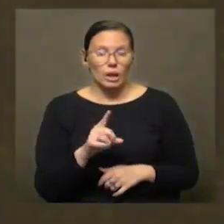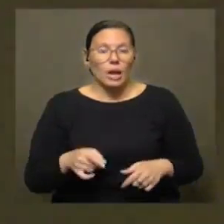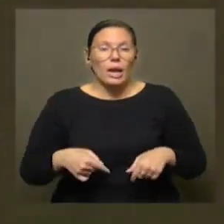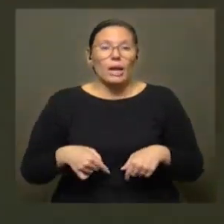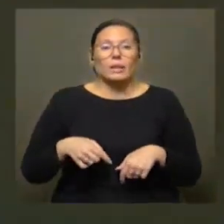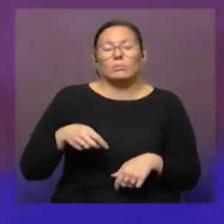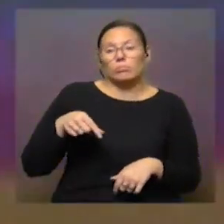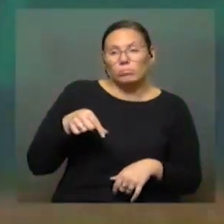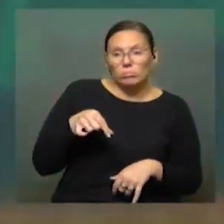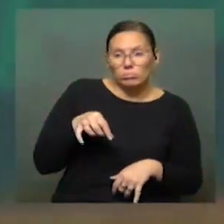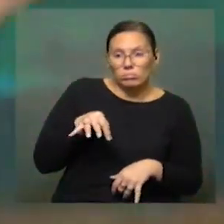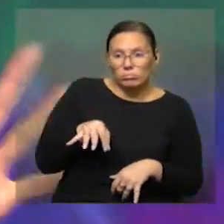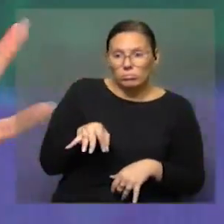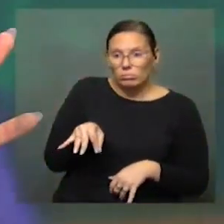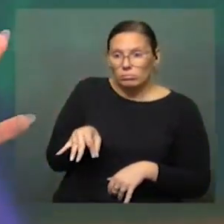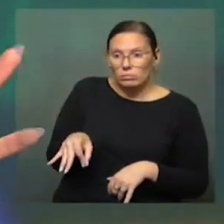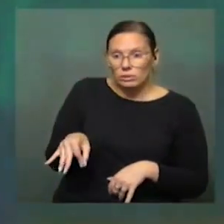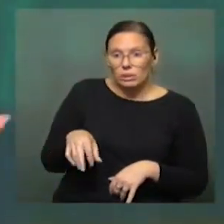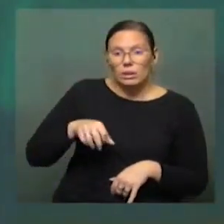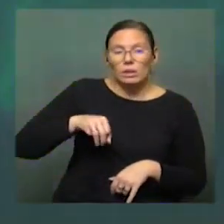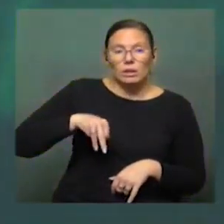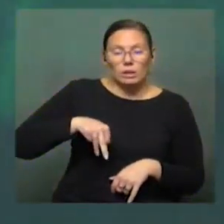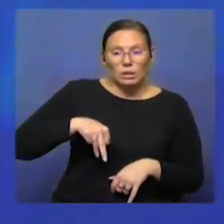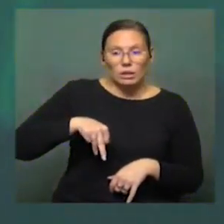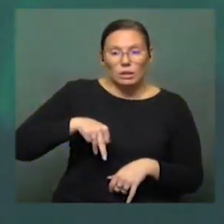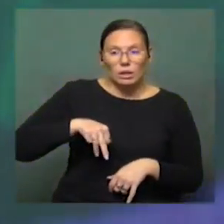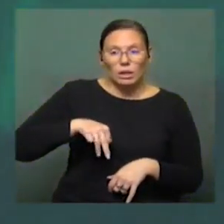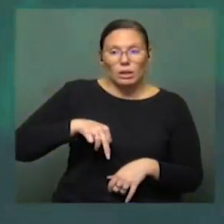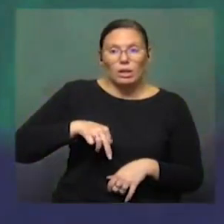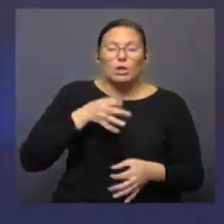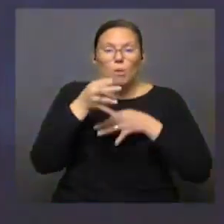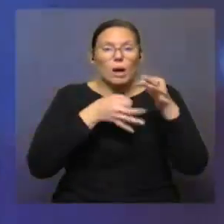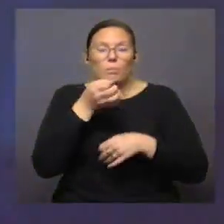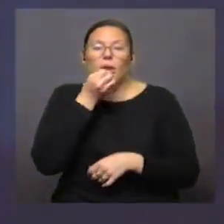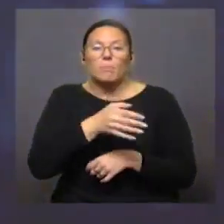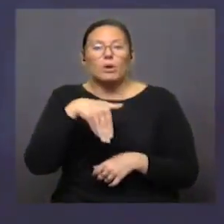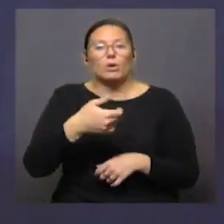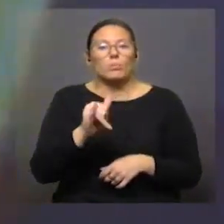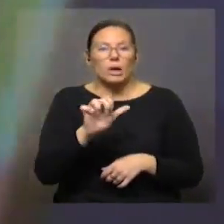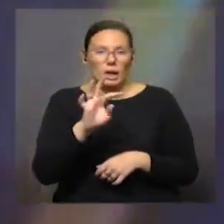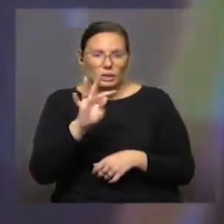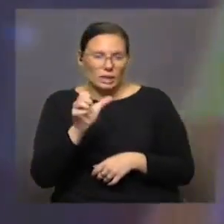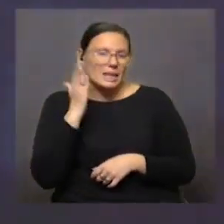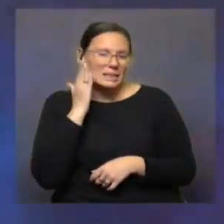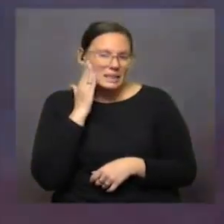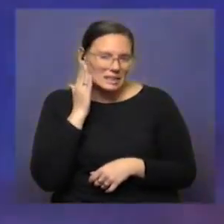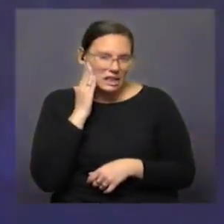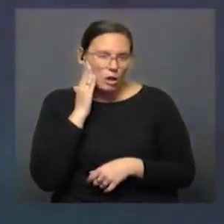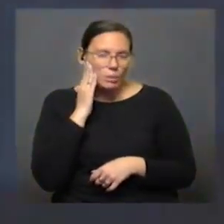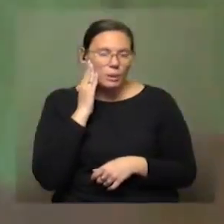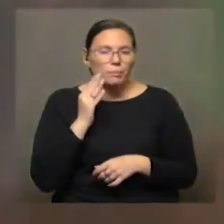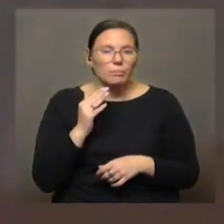genitales. De todo esto nos va a explicar mejor Maite, que es quien sabe de todo esto.